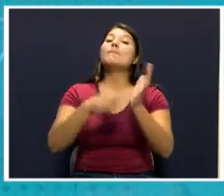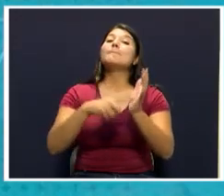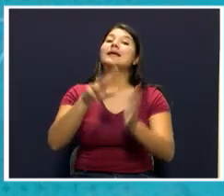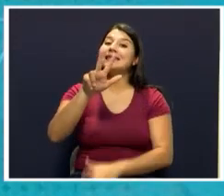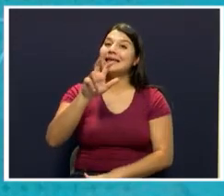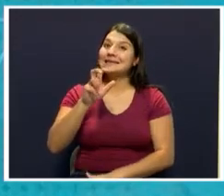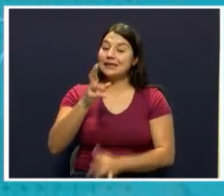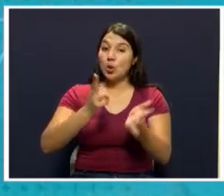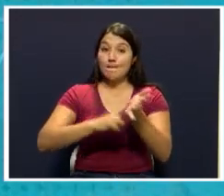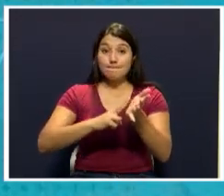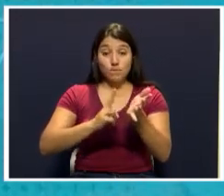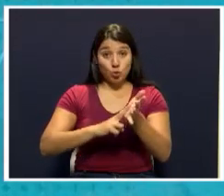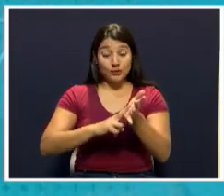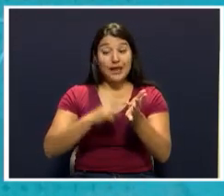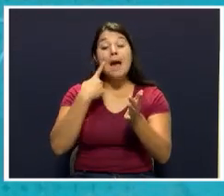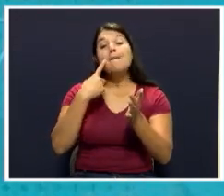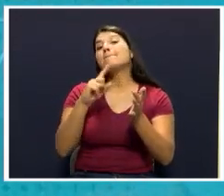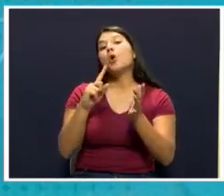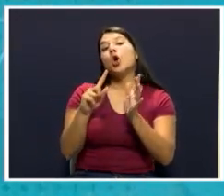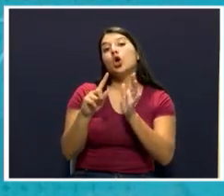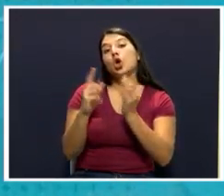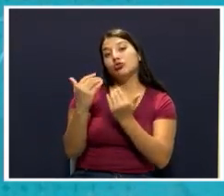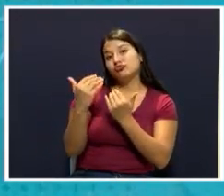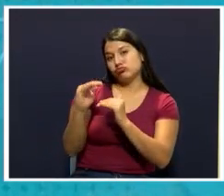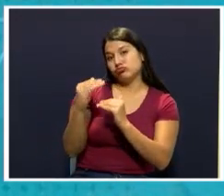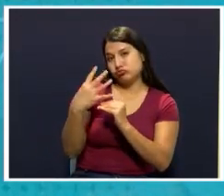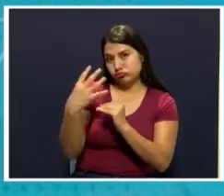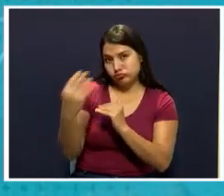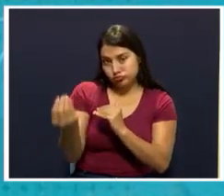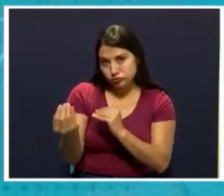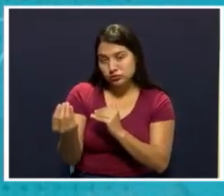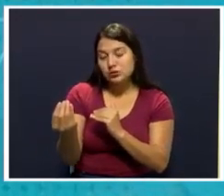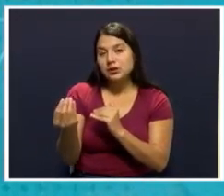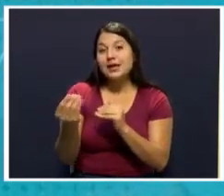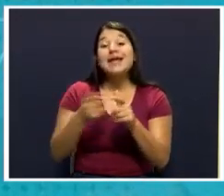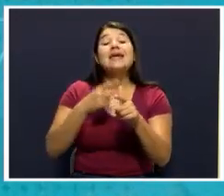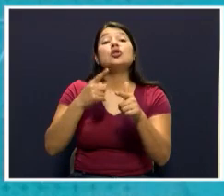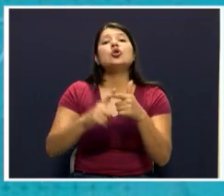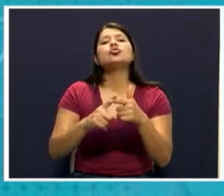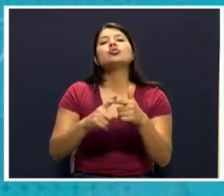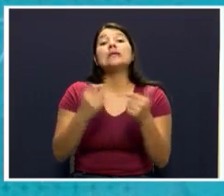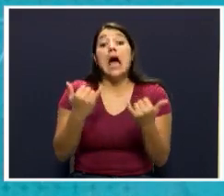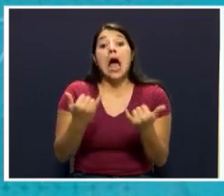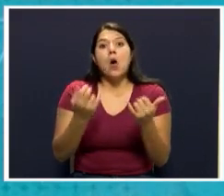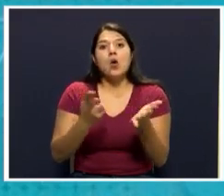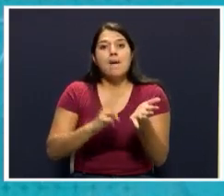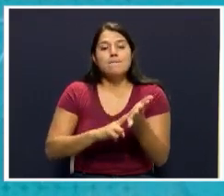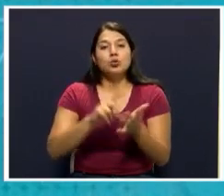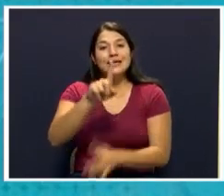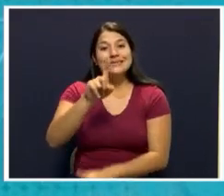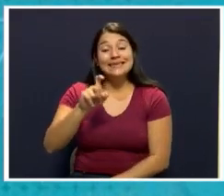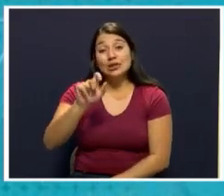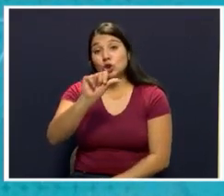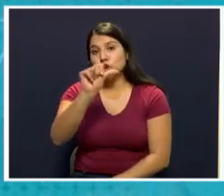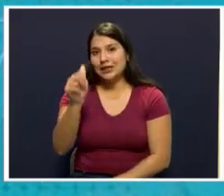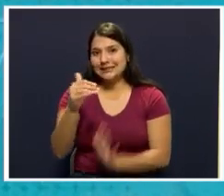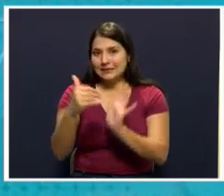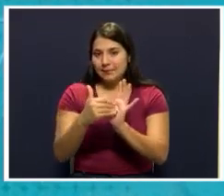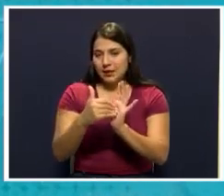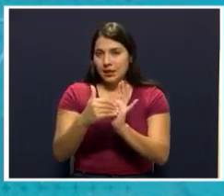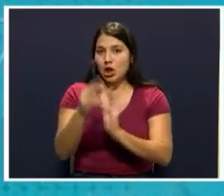1.300 multas por restricción vehicular sanitaria, en la cual la multa es de 110.000 colones, es decir, ya